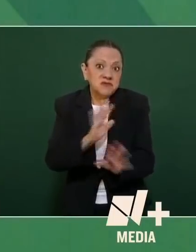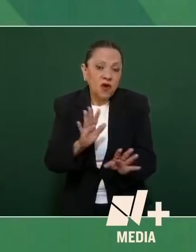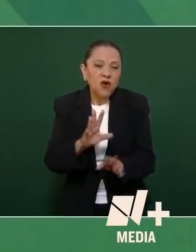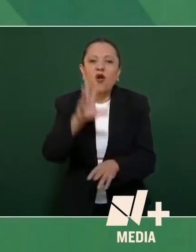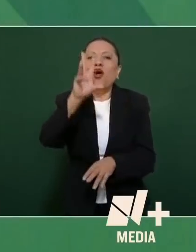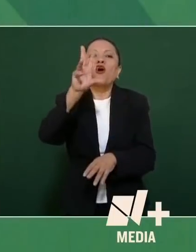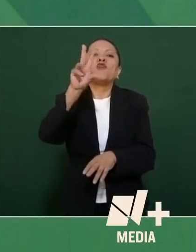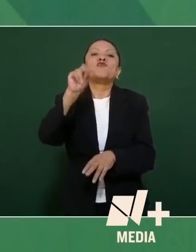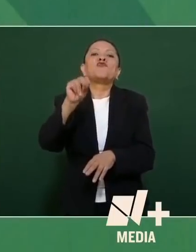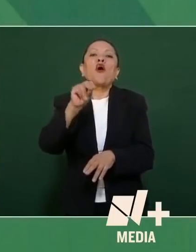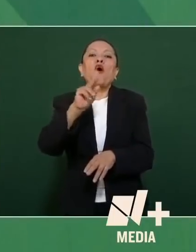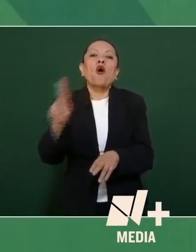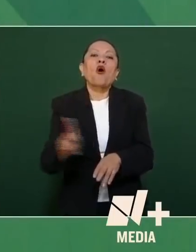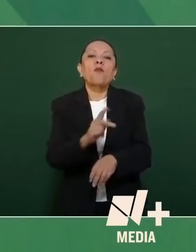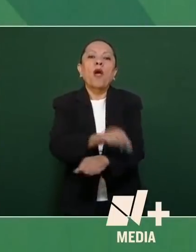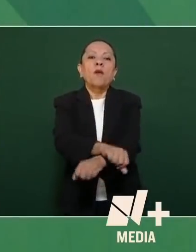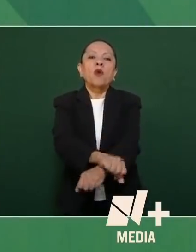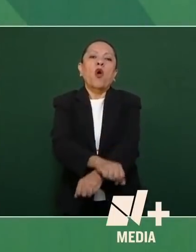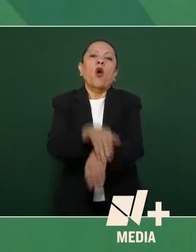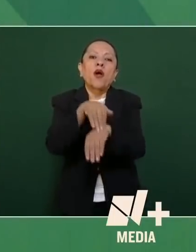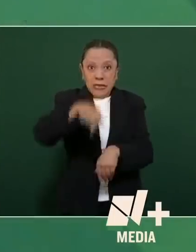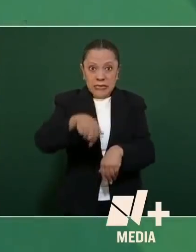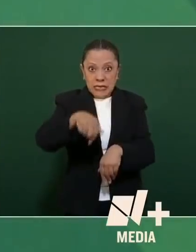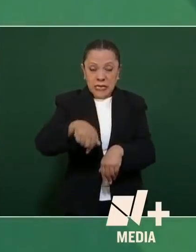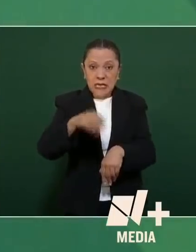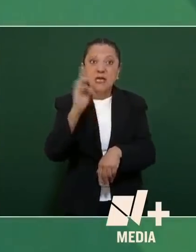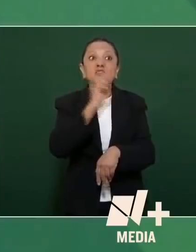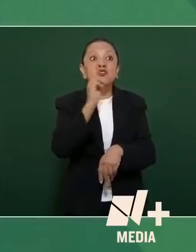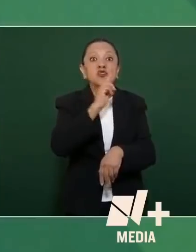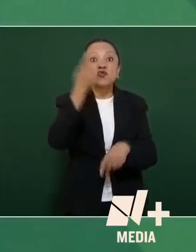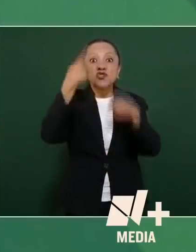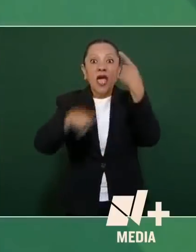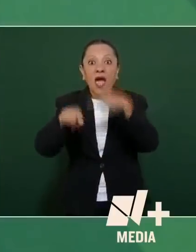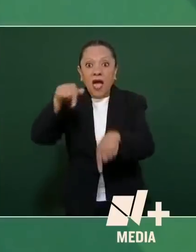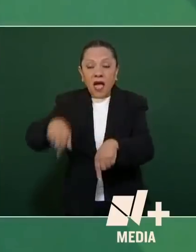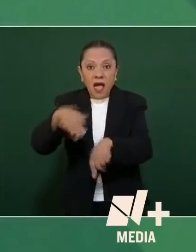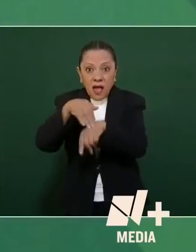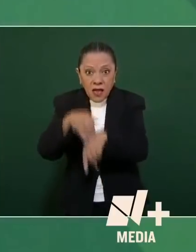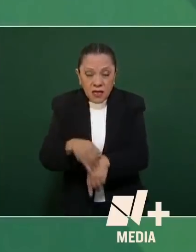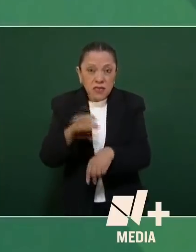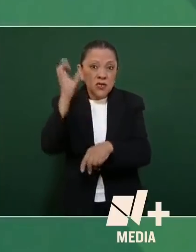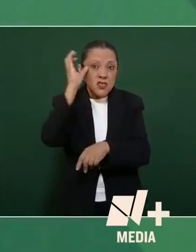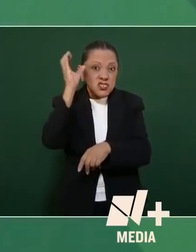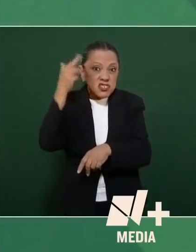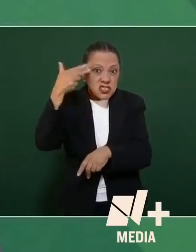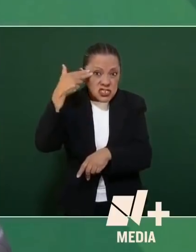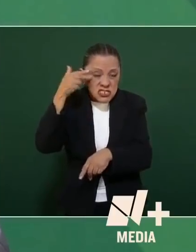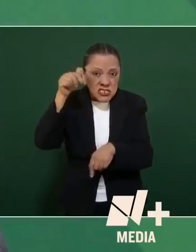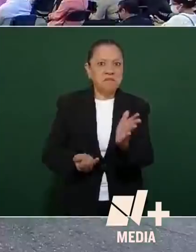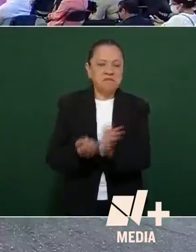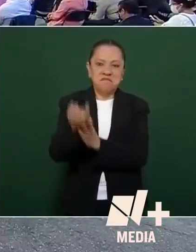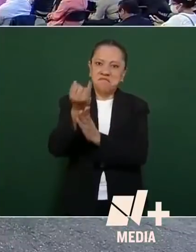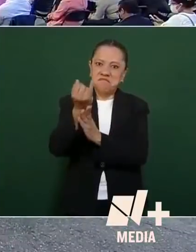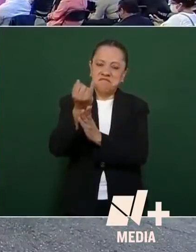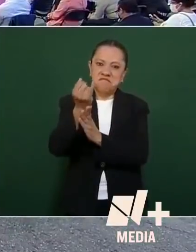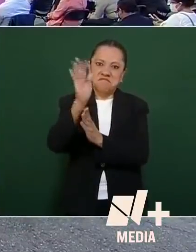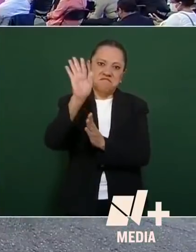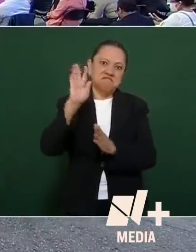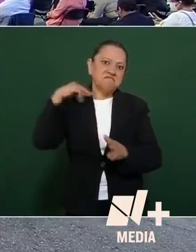colonia de Rusia, ni de China, ni de Estados